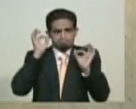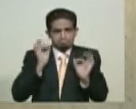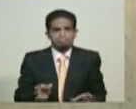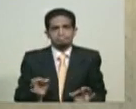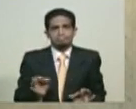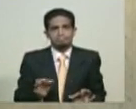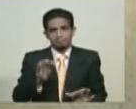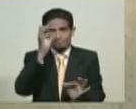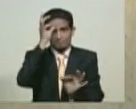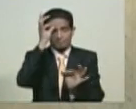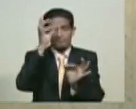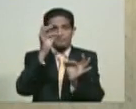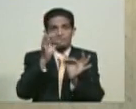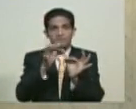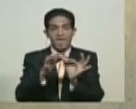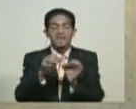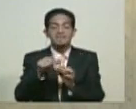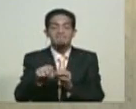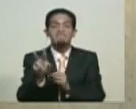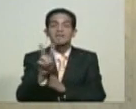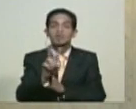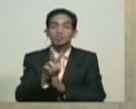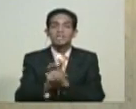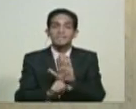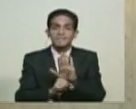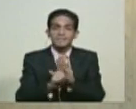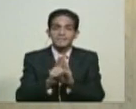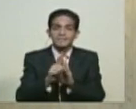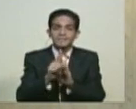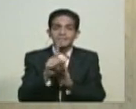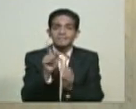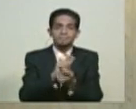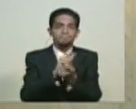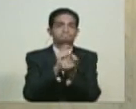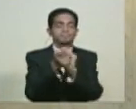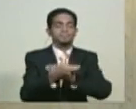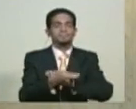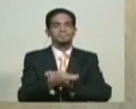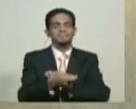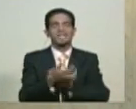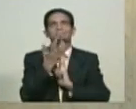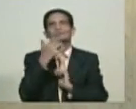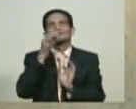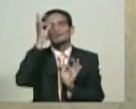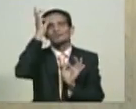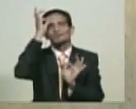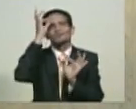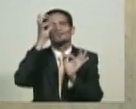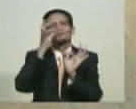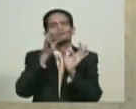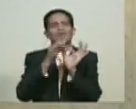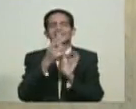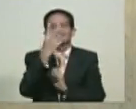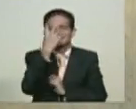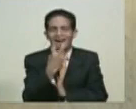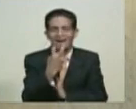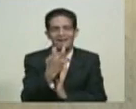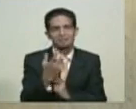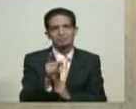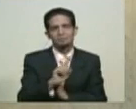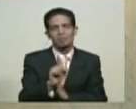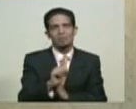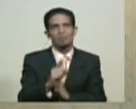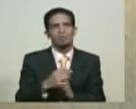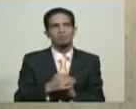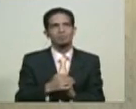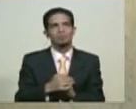en los procesos de recuperación económica del país. No es una fe ciega o fe divina solamente,